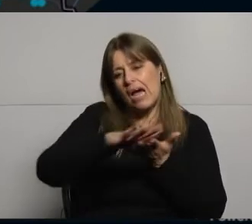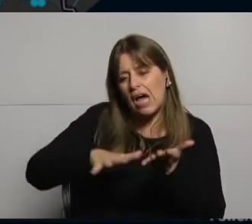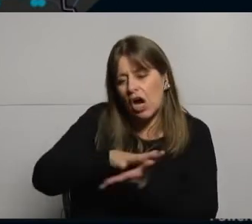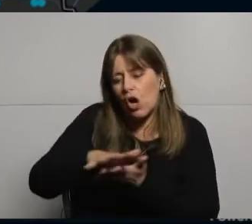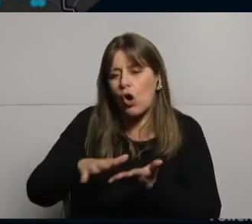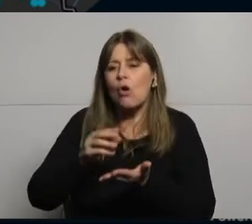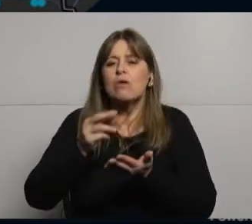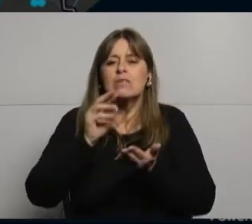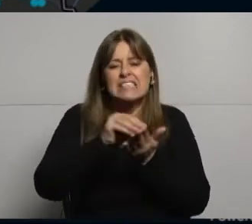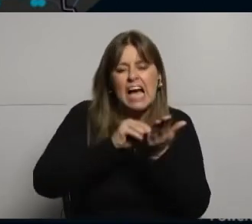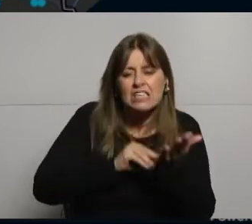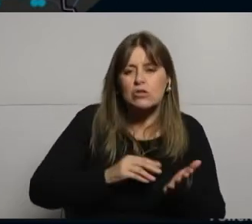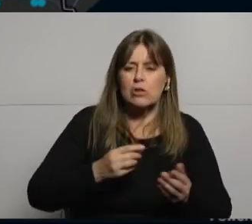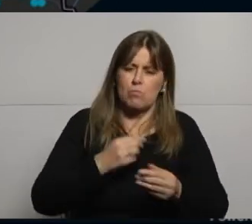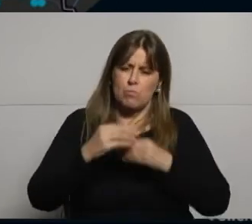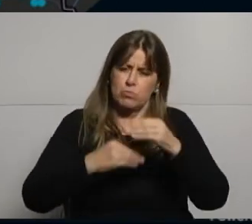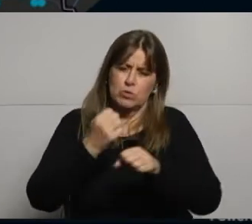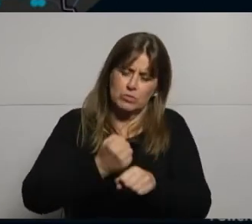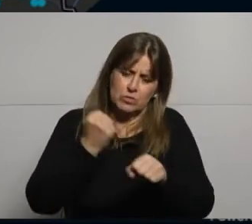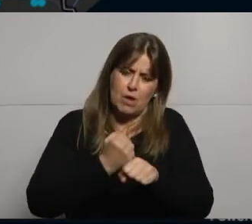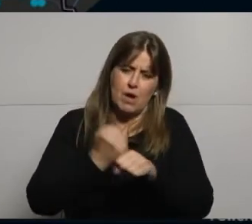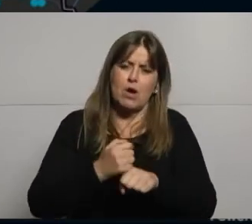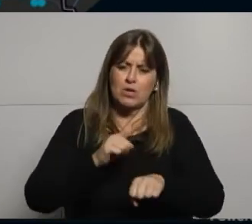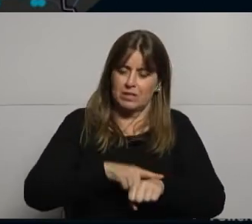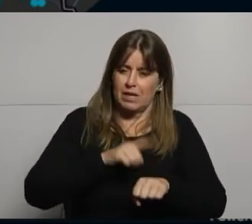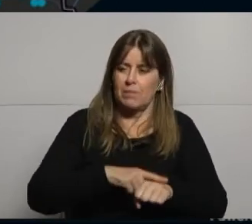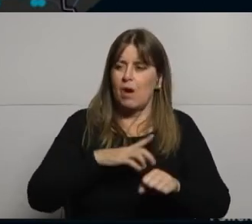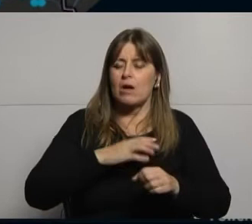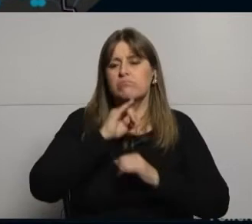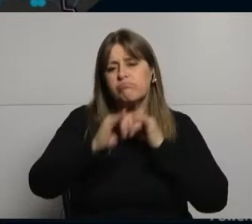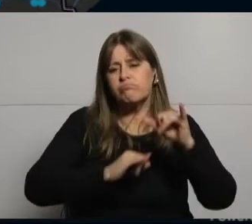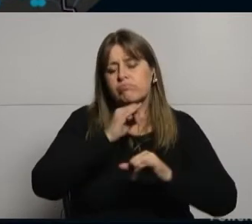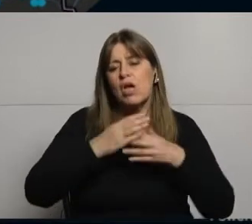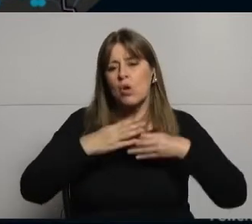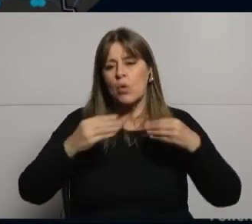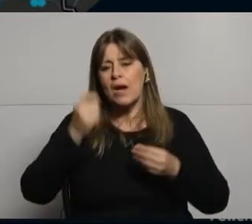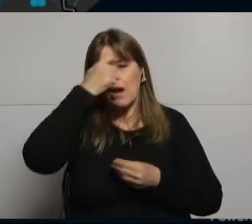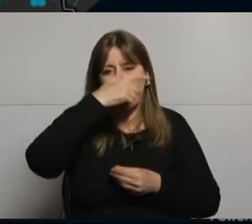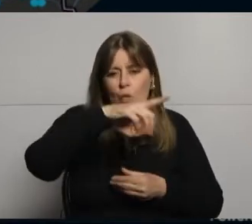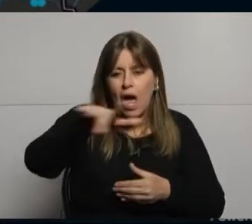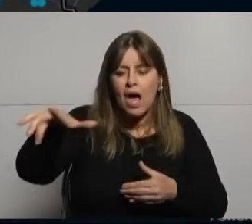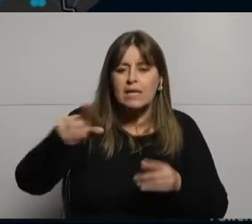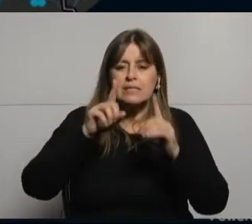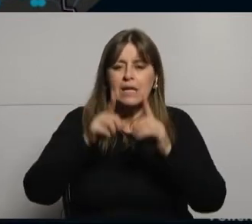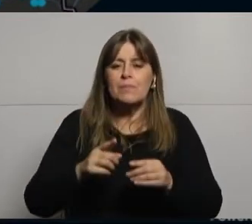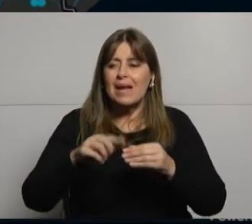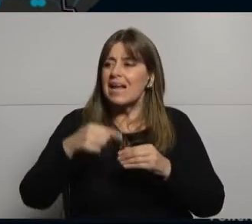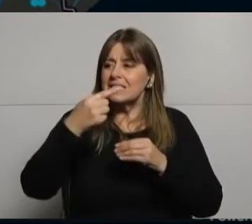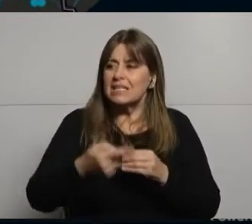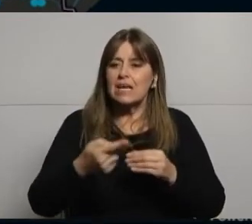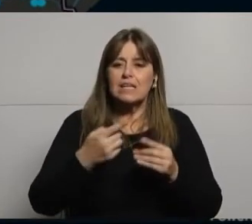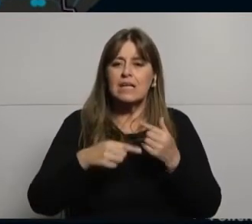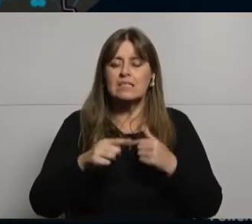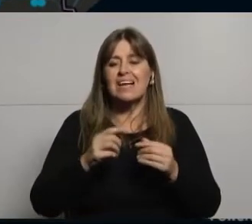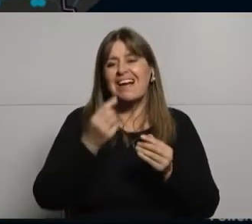georreferenciación es una tarea que lleva su tiempo. Esto es lo que les conté, ahí están todas las escuelas rurales, ¿sí? Y en la siguiente se ve como